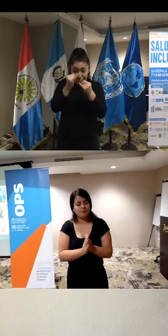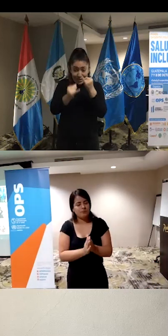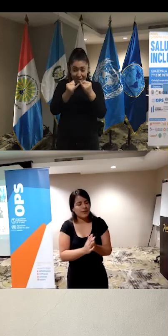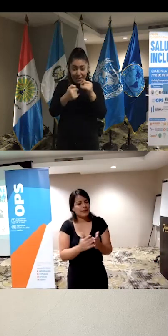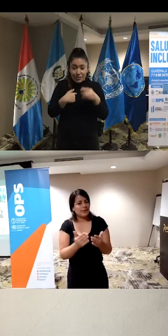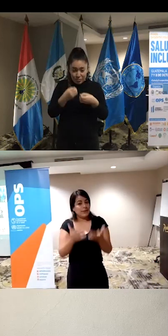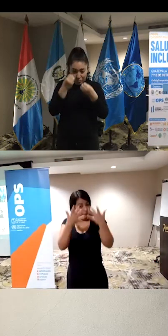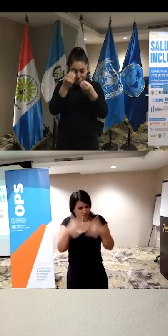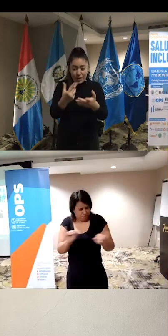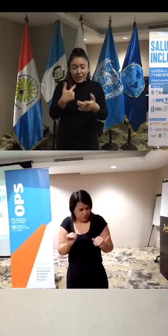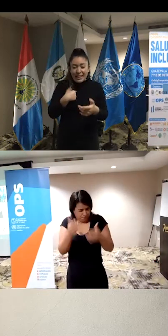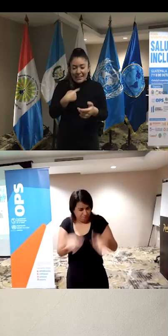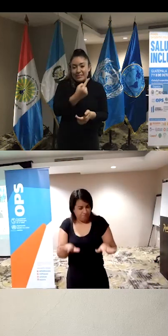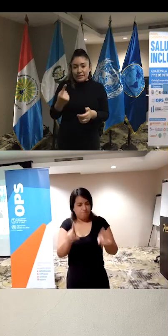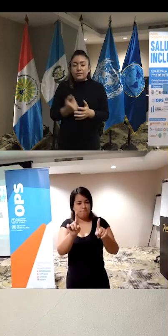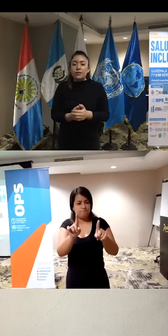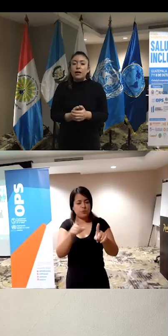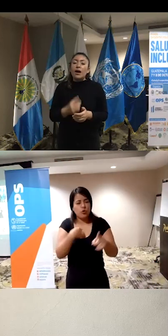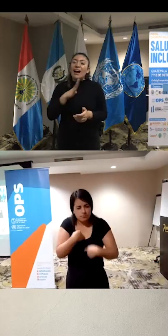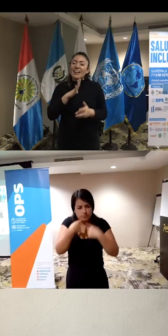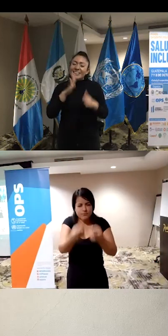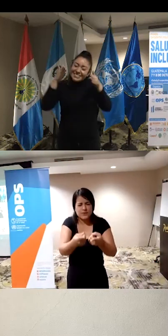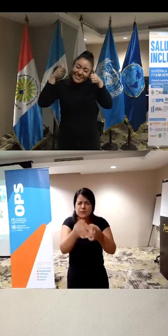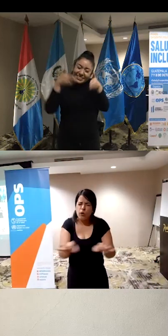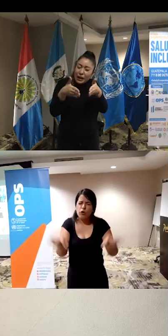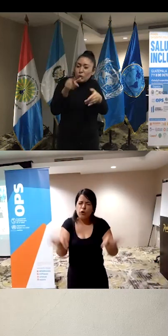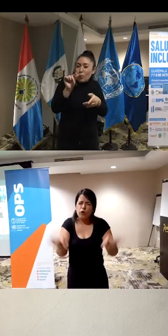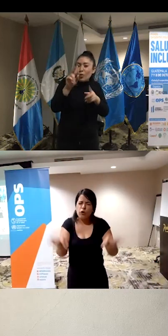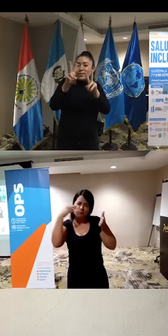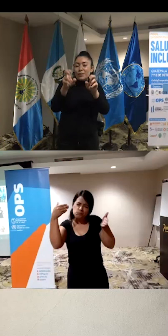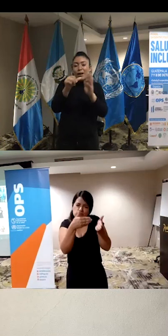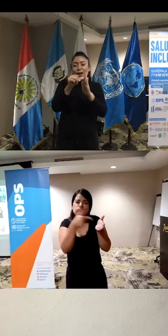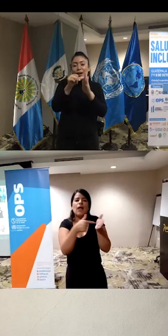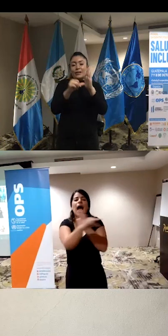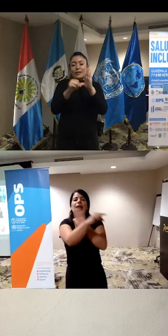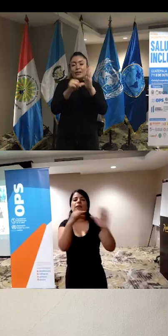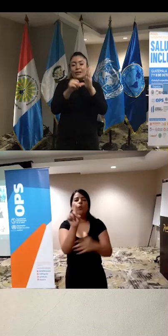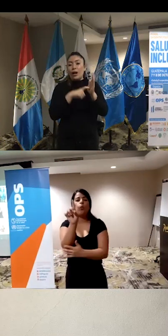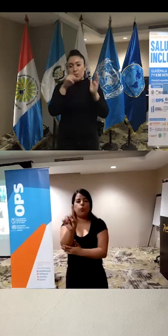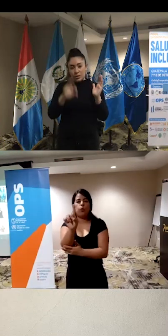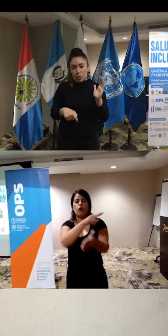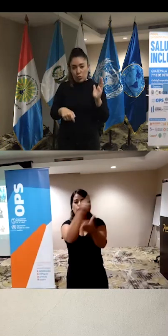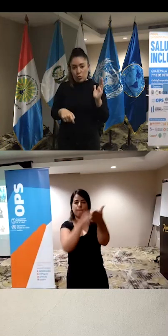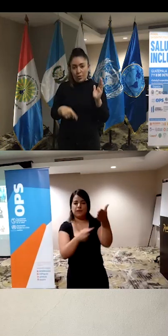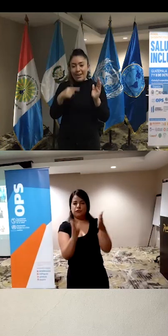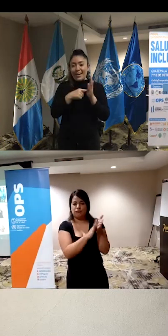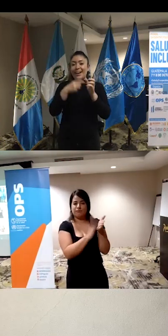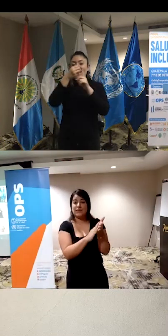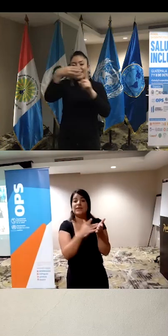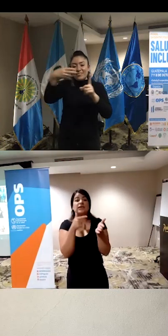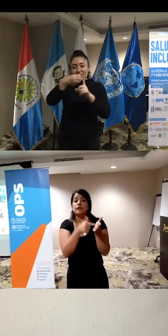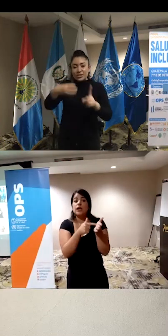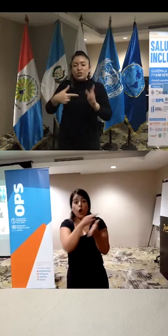voy a decirles, hay que centrarnos un poco en el artículo 1 de la convención, en la definición de lo que